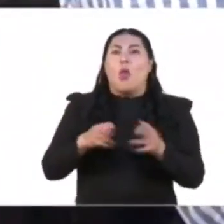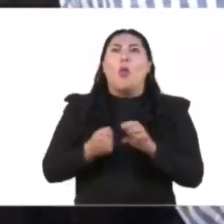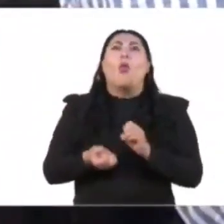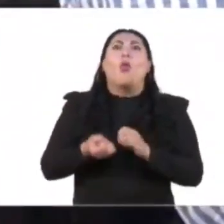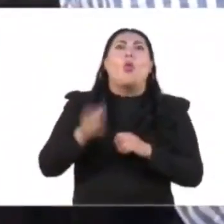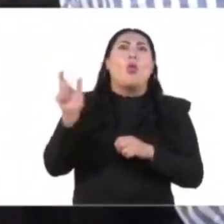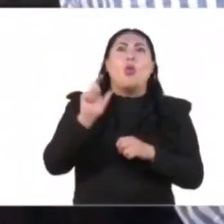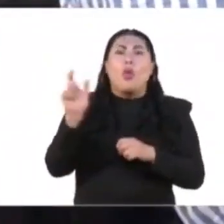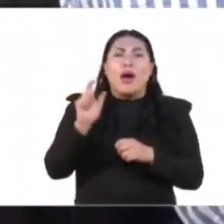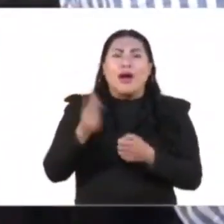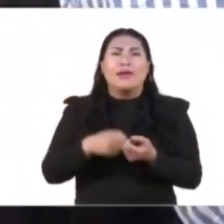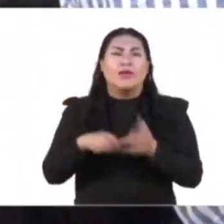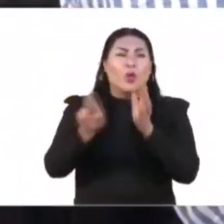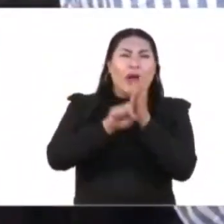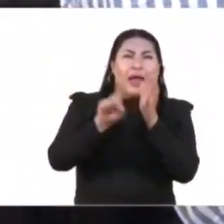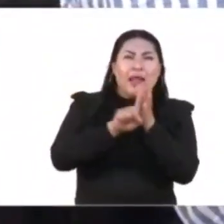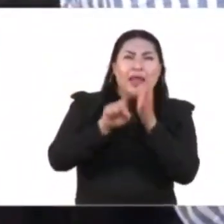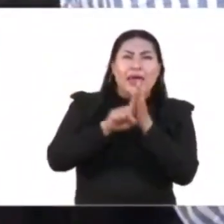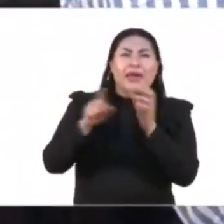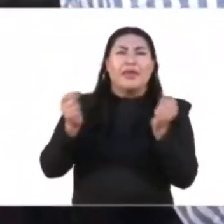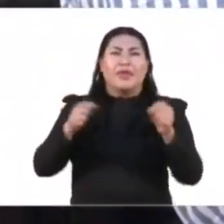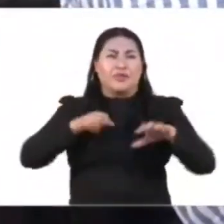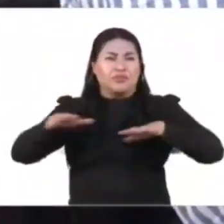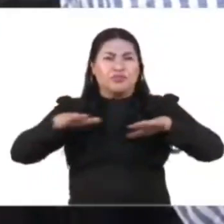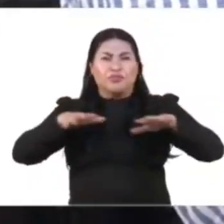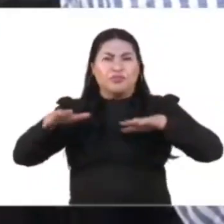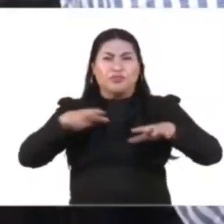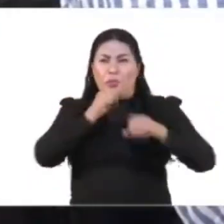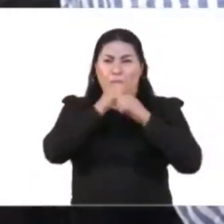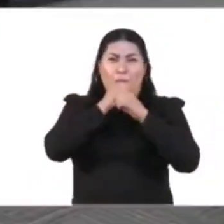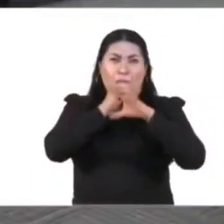alerta sísmica y por qué se activa y por qué no se activa, por favor.